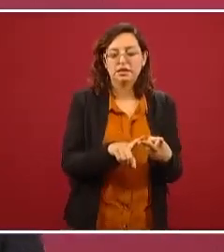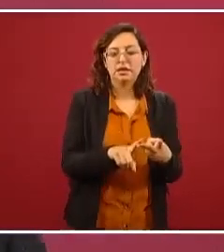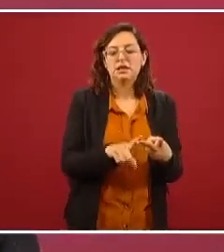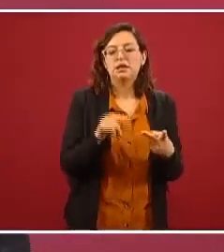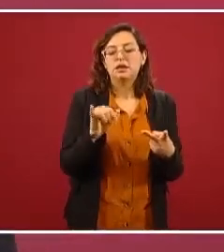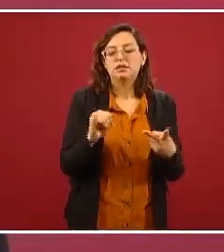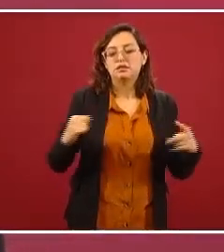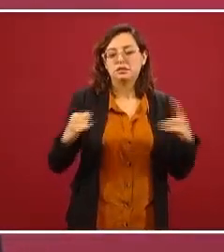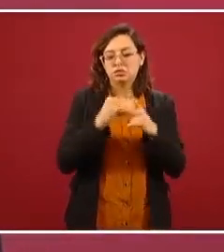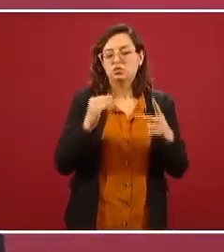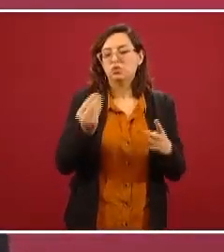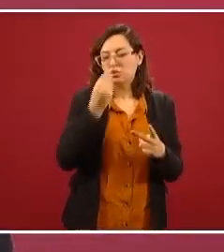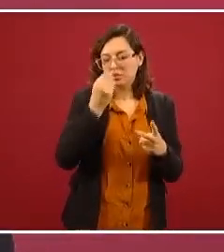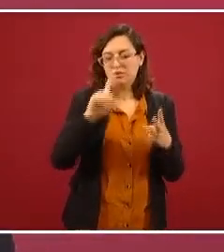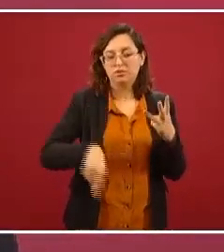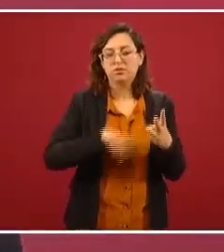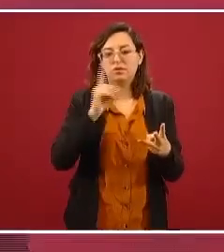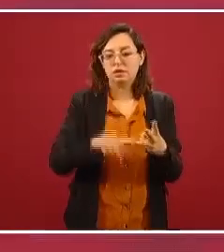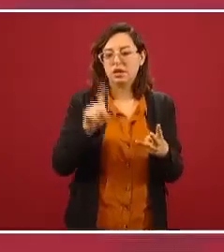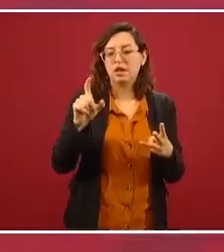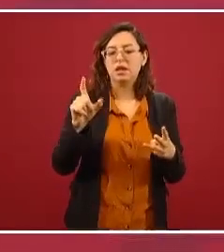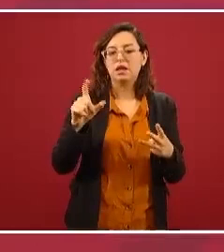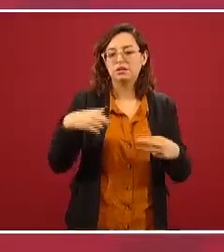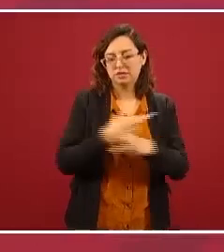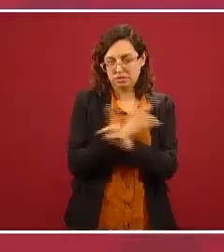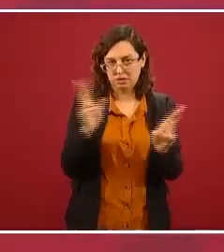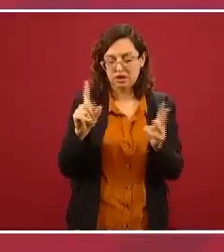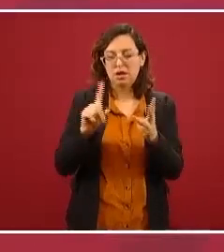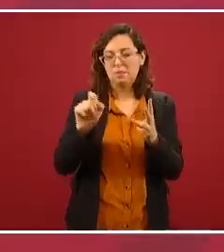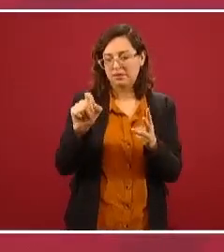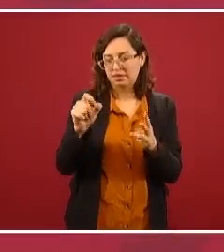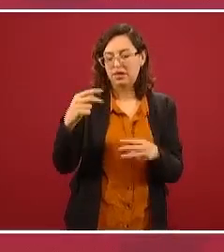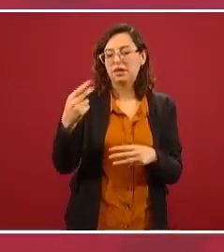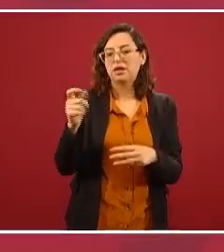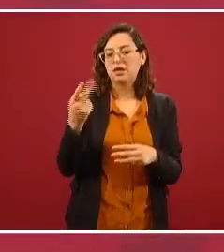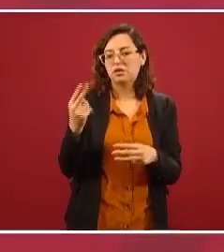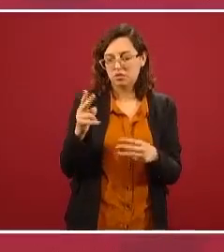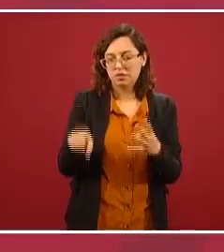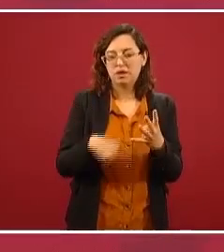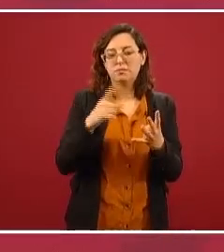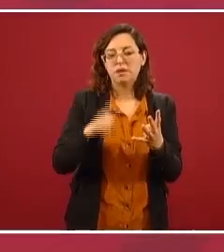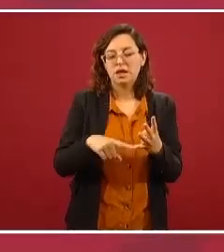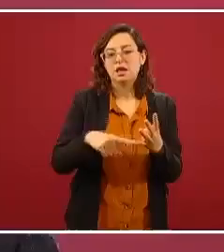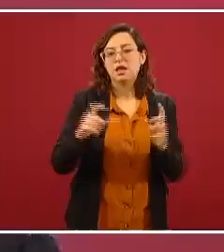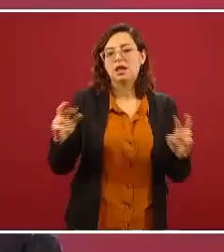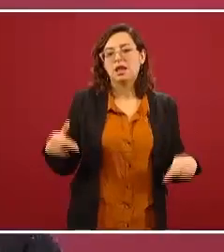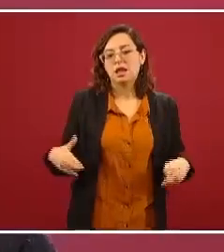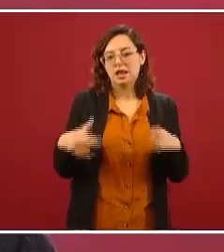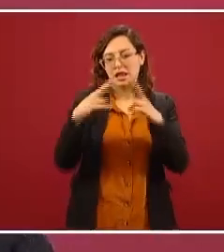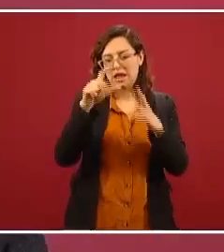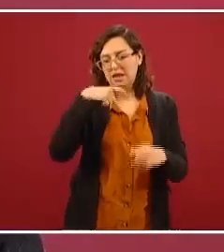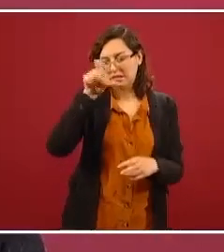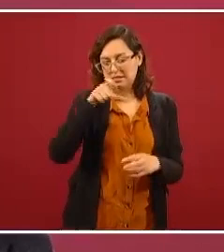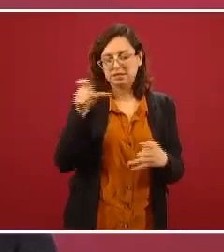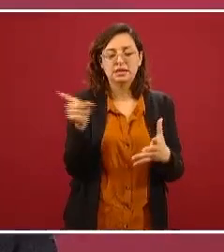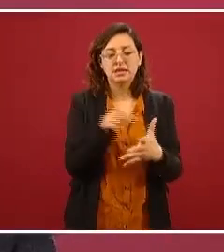Nutrición, Centro Médico Nacional 20 de noviembre, Hospital de Especialidades La Raza del Seguro Social y los